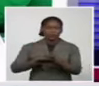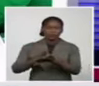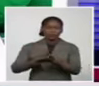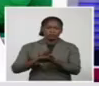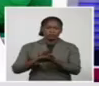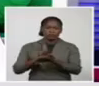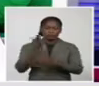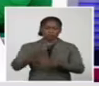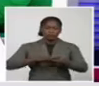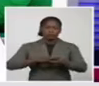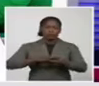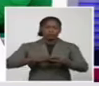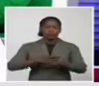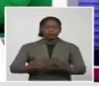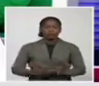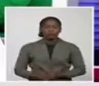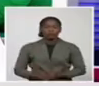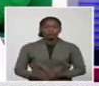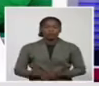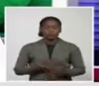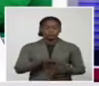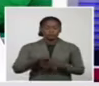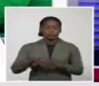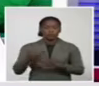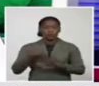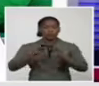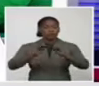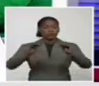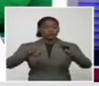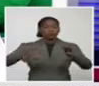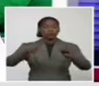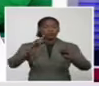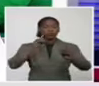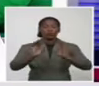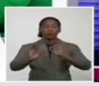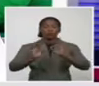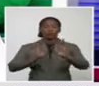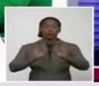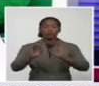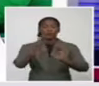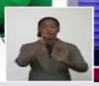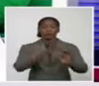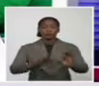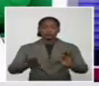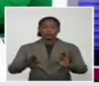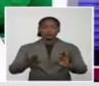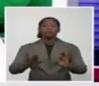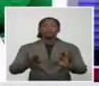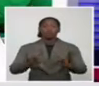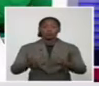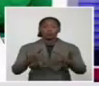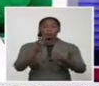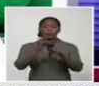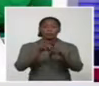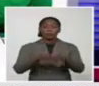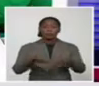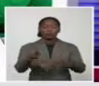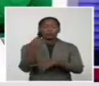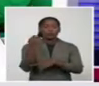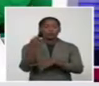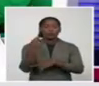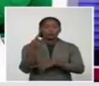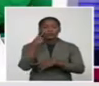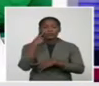de atención a proteger, al menos mientras tengamos esta transmisión tan importante que